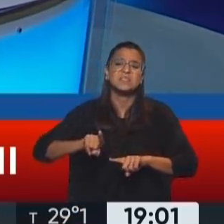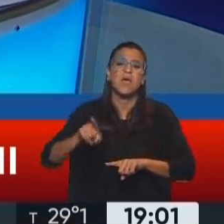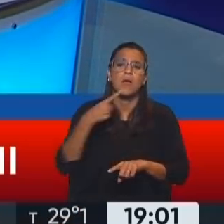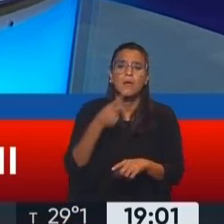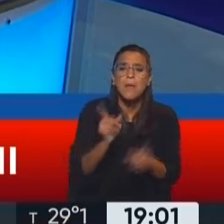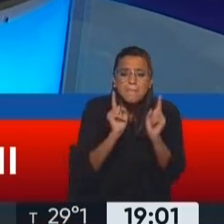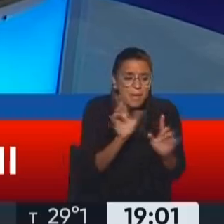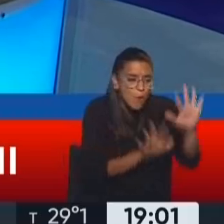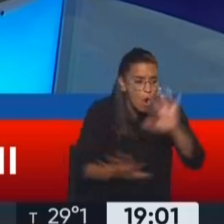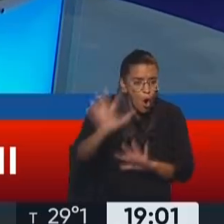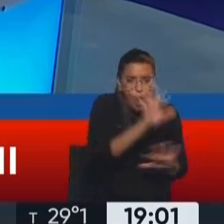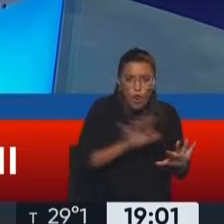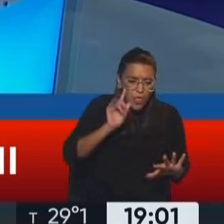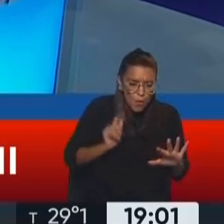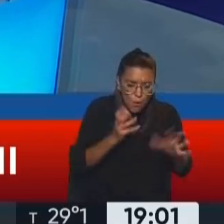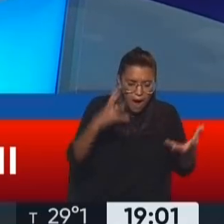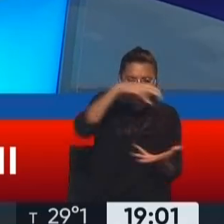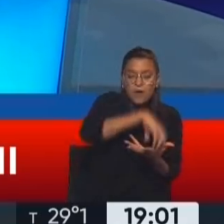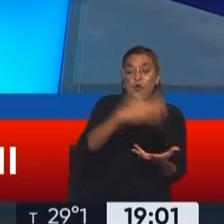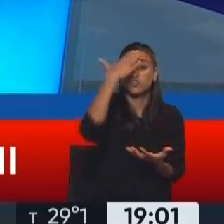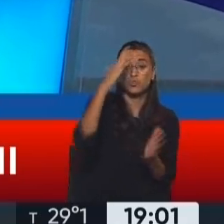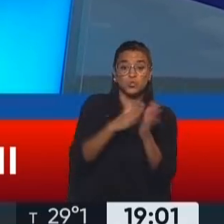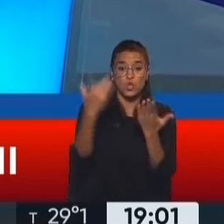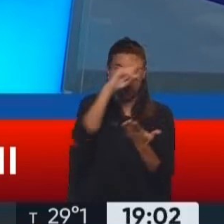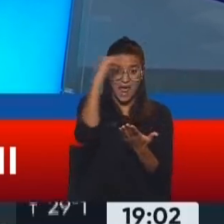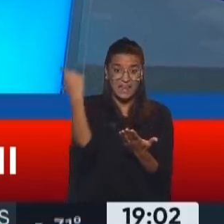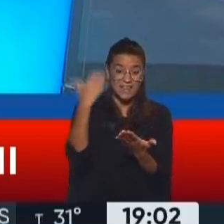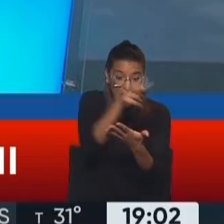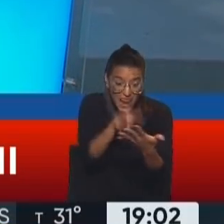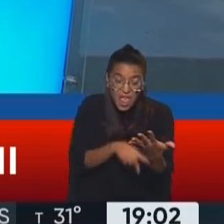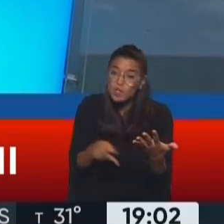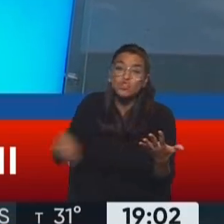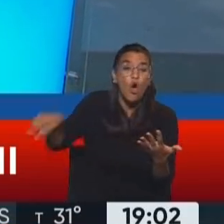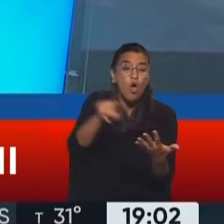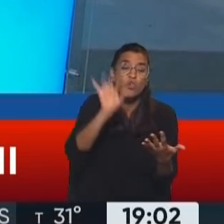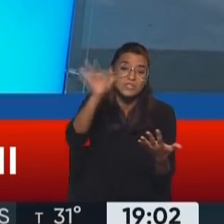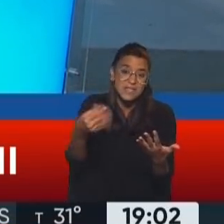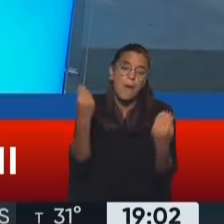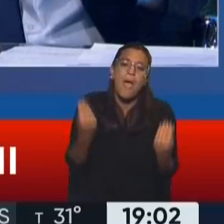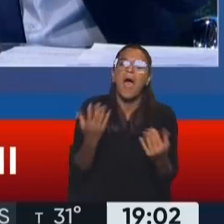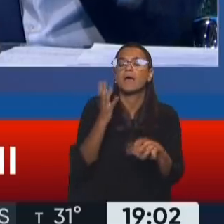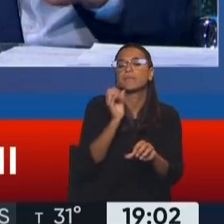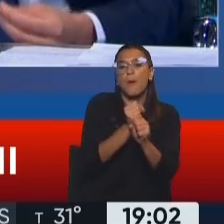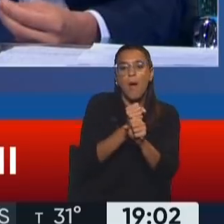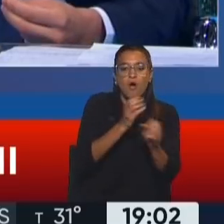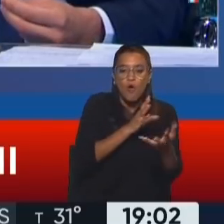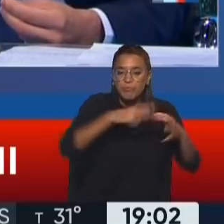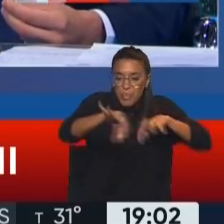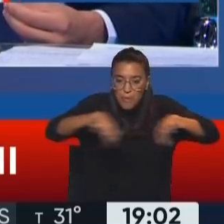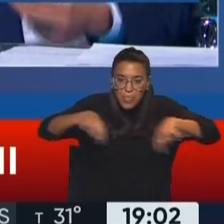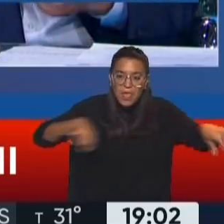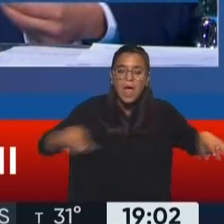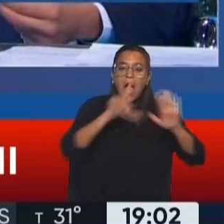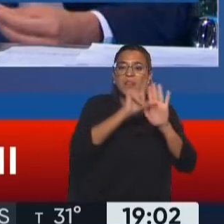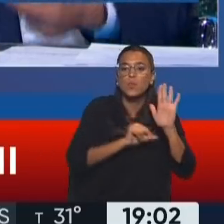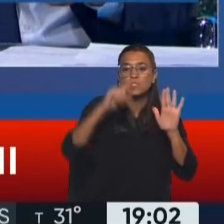nuestro propio ordenamiento jurídico interno. Cualquiera que lea la Constitución argentina sabe, más allá de que hay una delegación de facultades, que el artículo 75, inciso